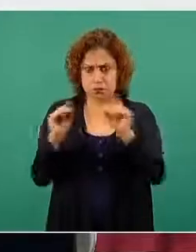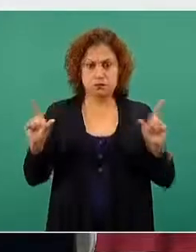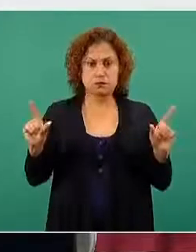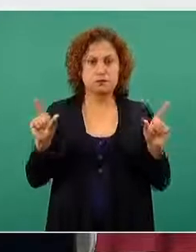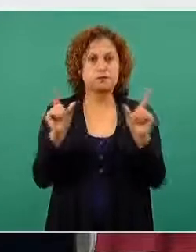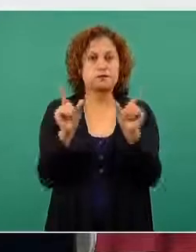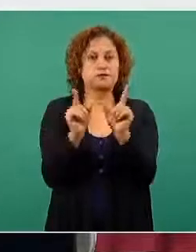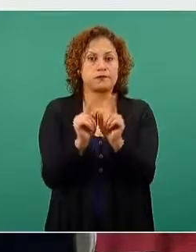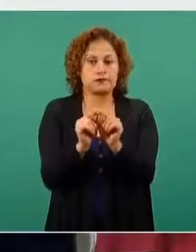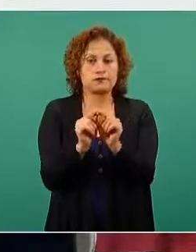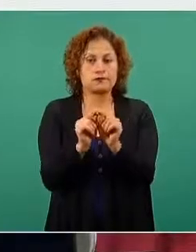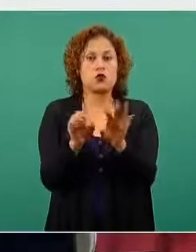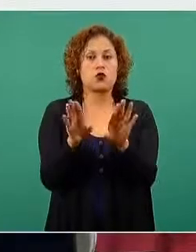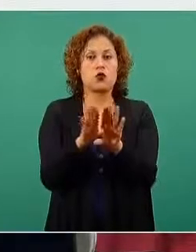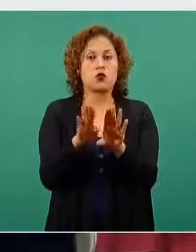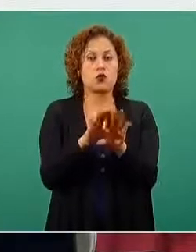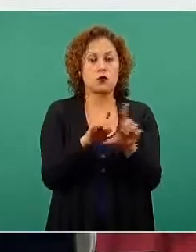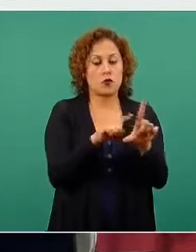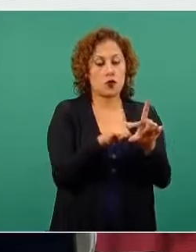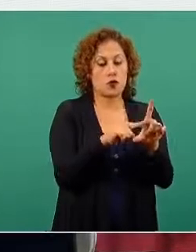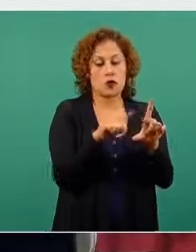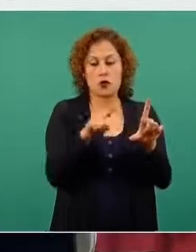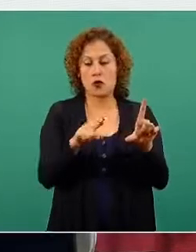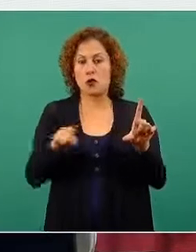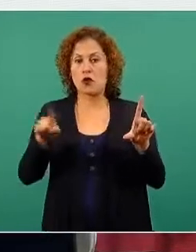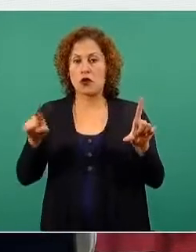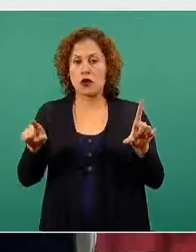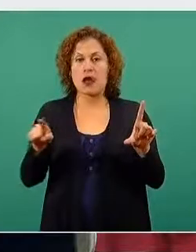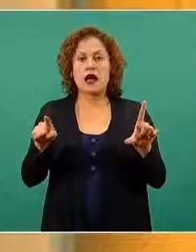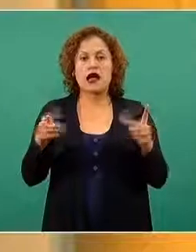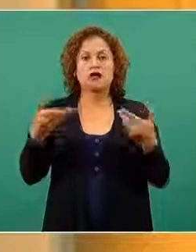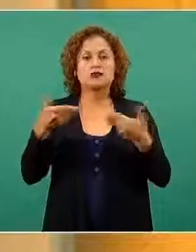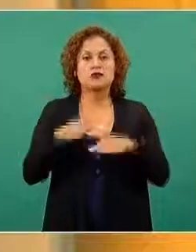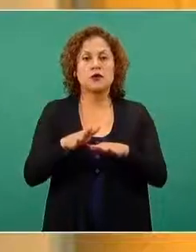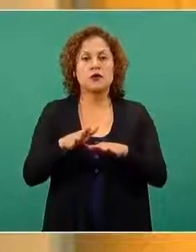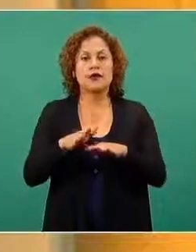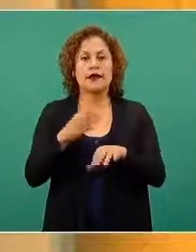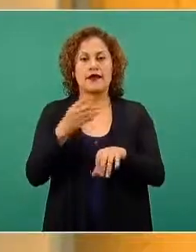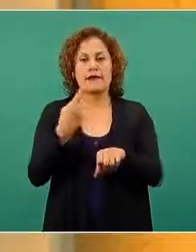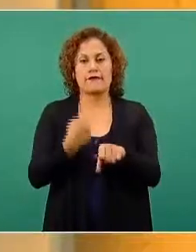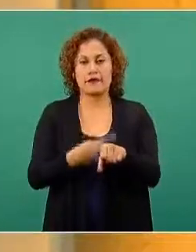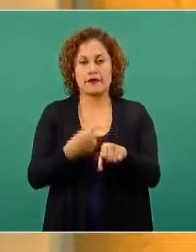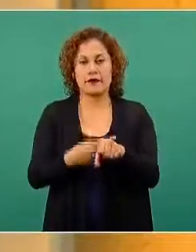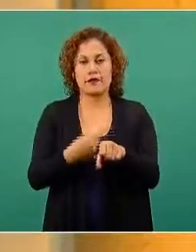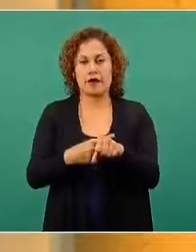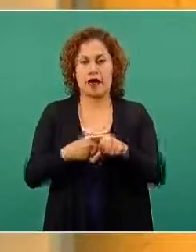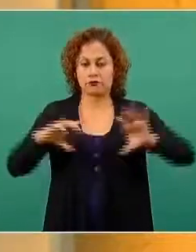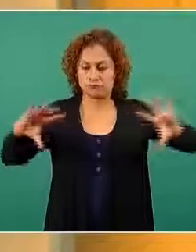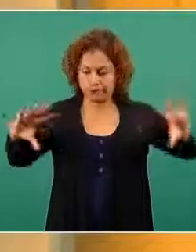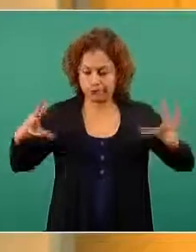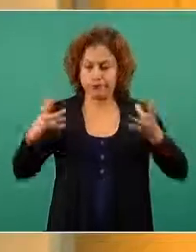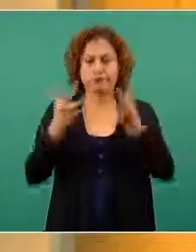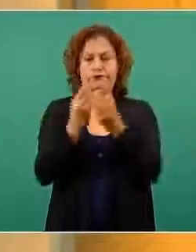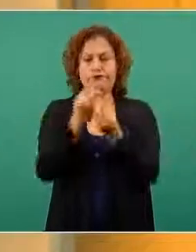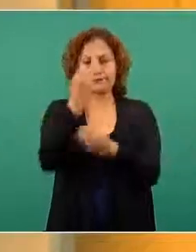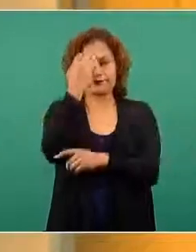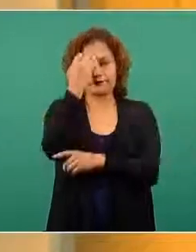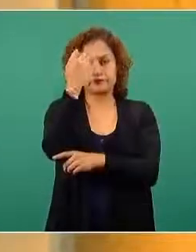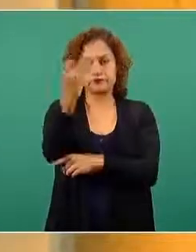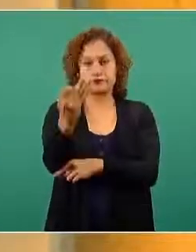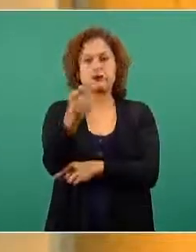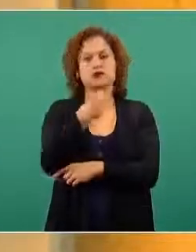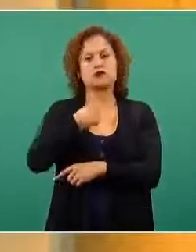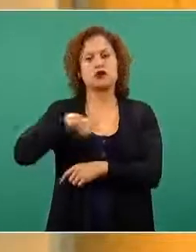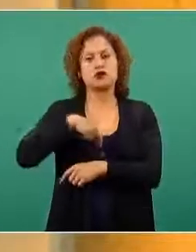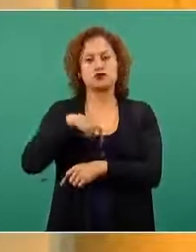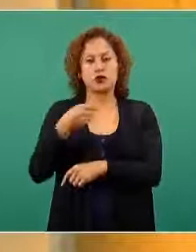en una curva que le llamamos histórica de Veracruz, donde ahí interpretamos